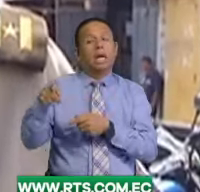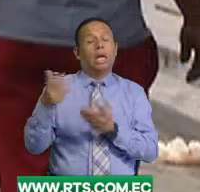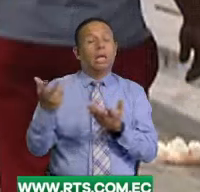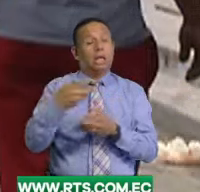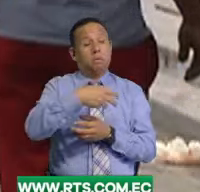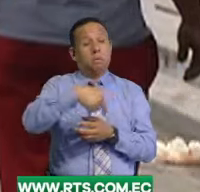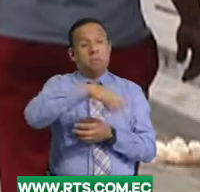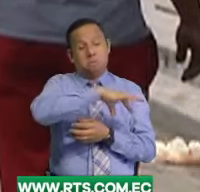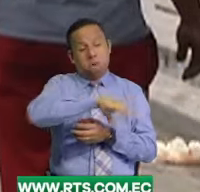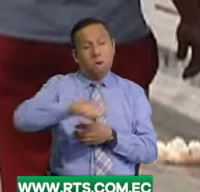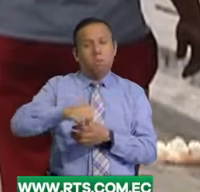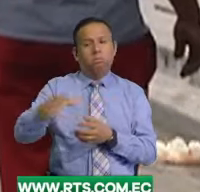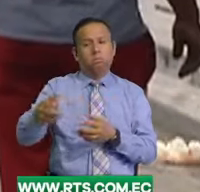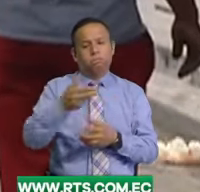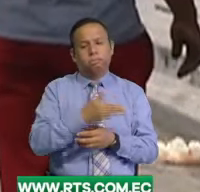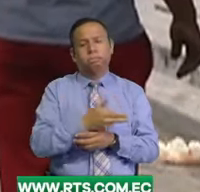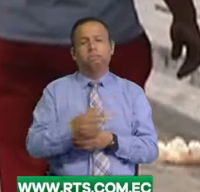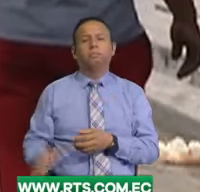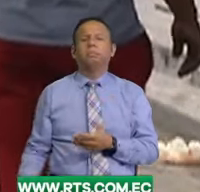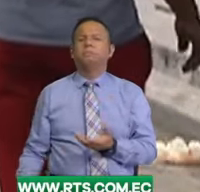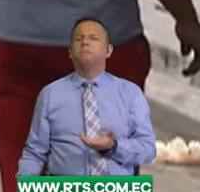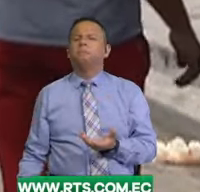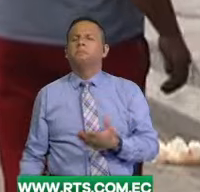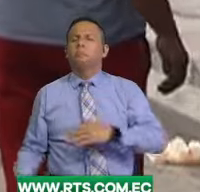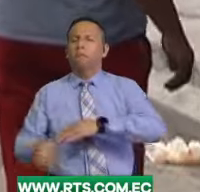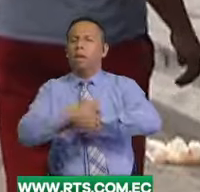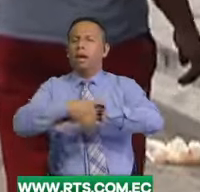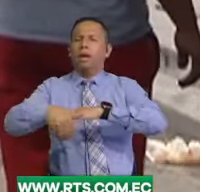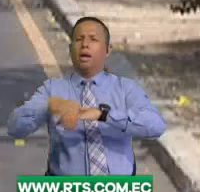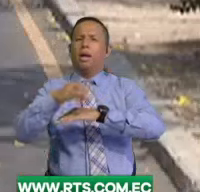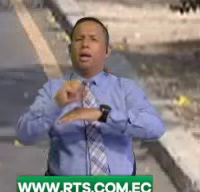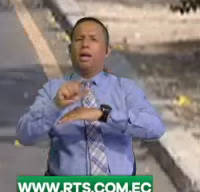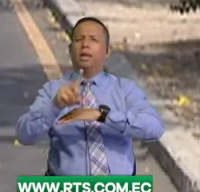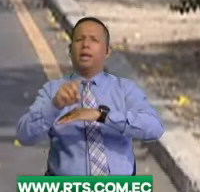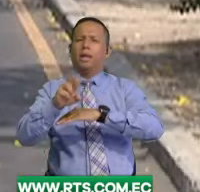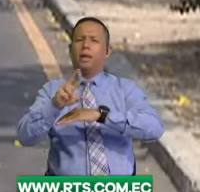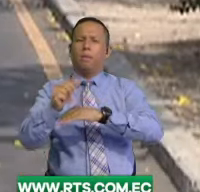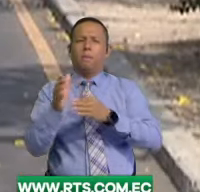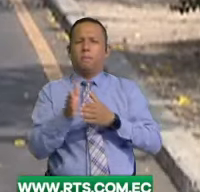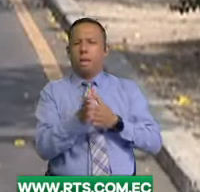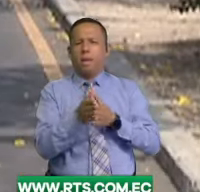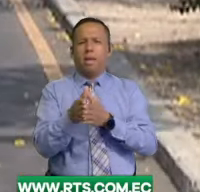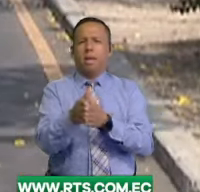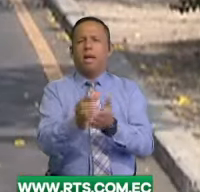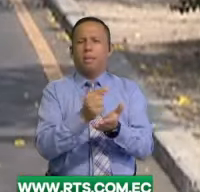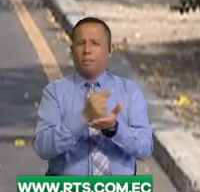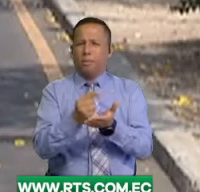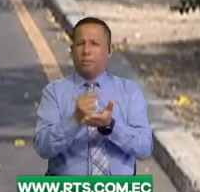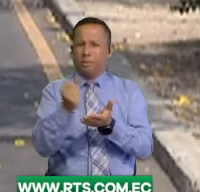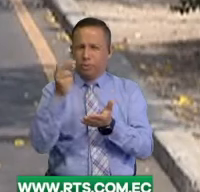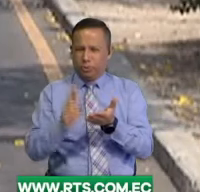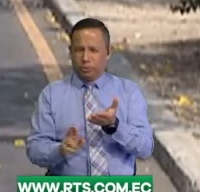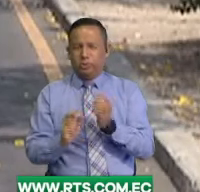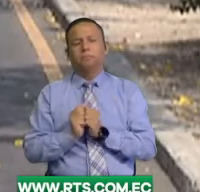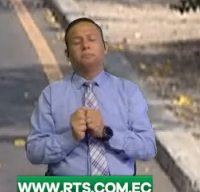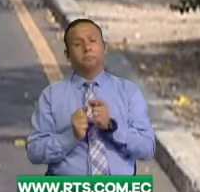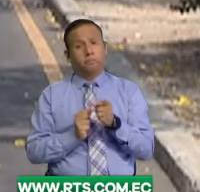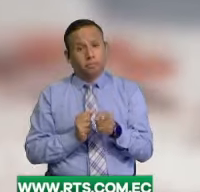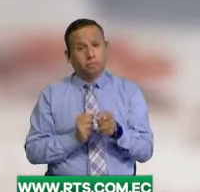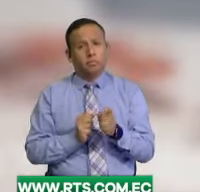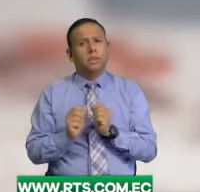sustraído. Este intento de robo se registró en la avenida Acton Calderón, frente a la parada de la Metrovía Playita, en el Guasmo Sur, donde se presume